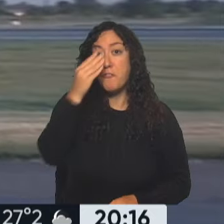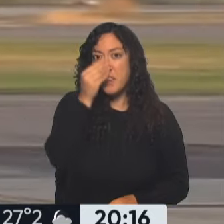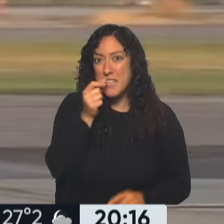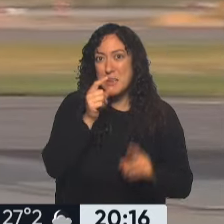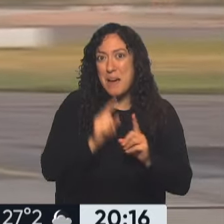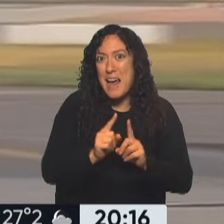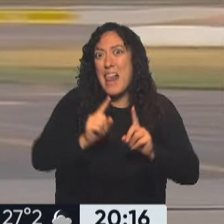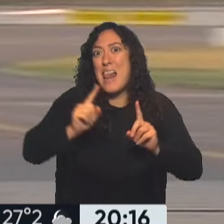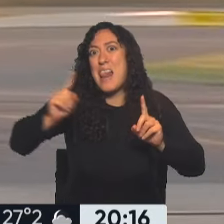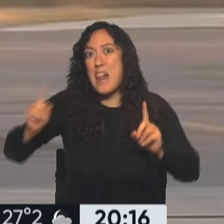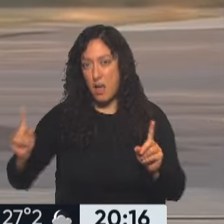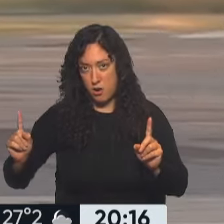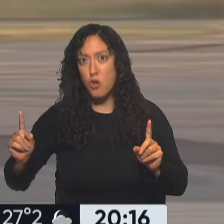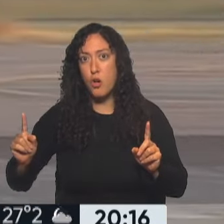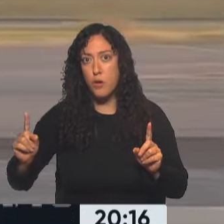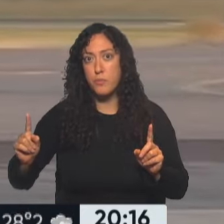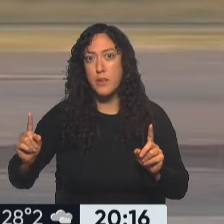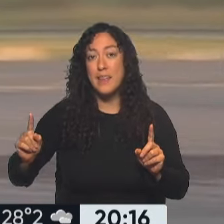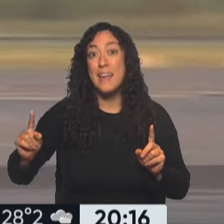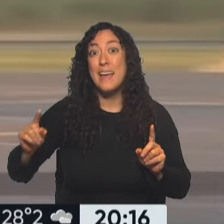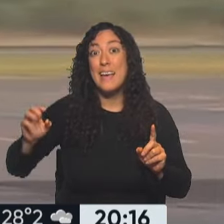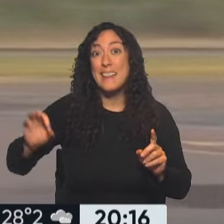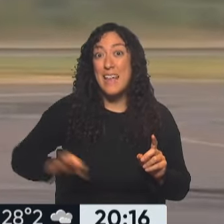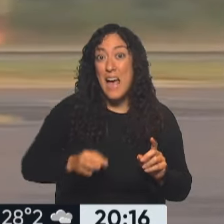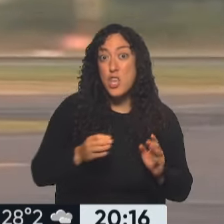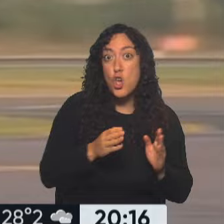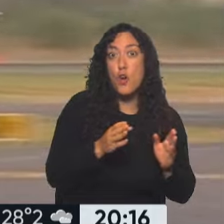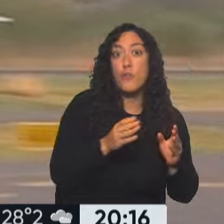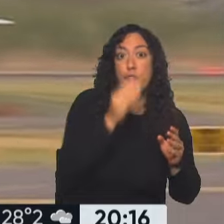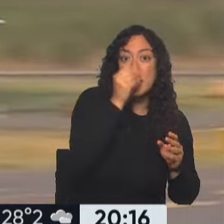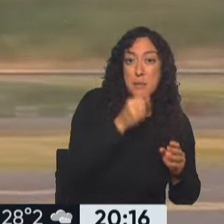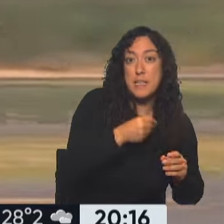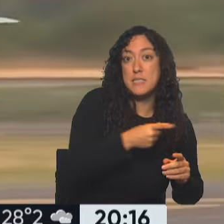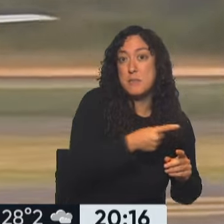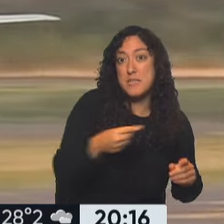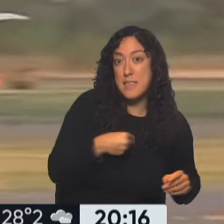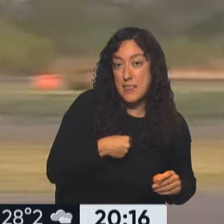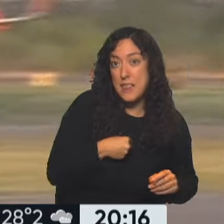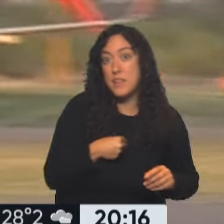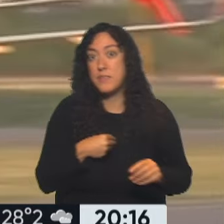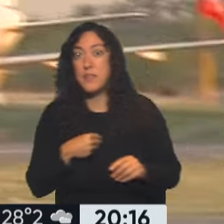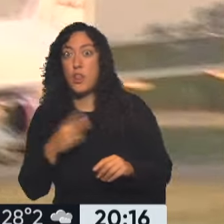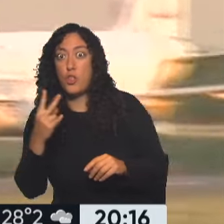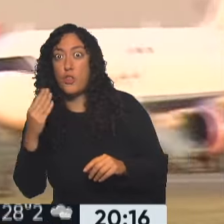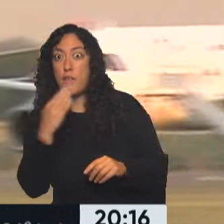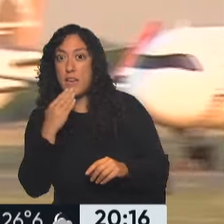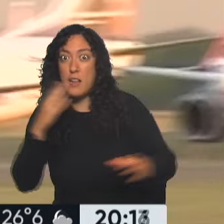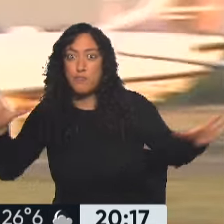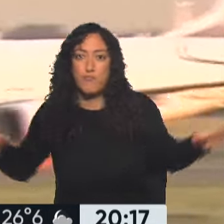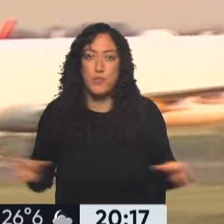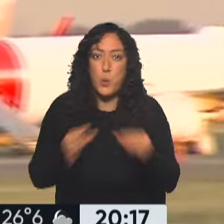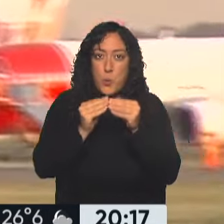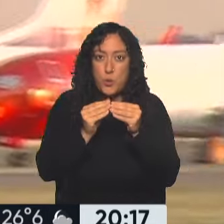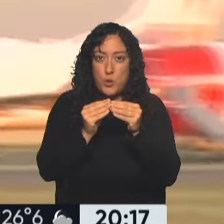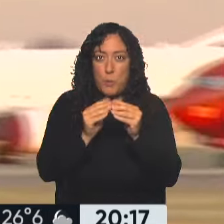extra largo que este año se unirá al feriado del 2 de abril y el gremio declaró en las últimas horas que está en estado